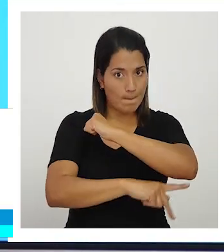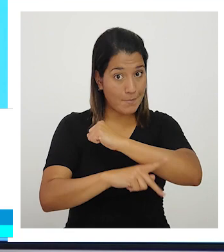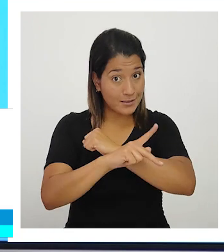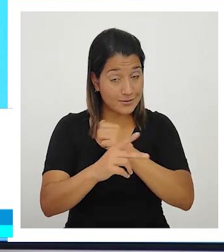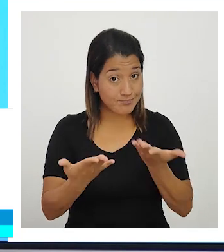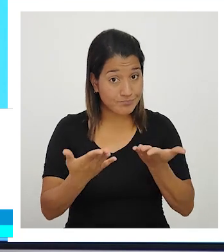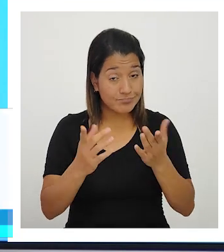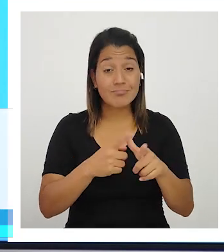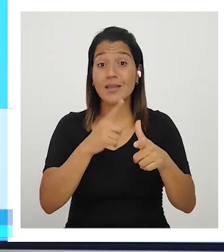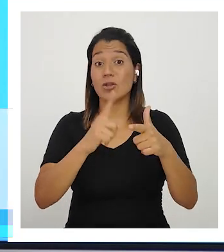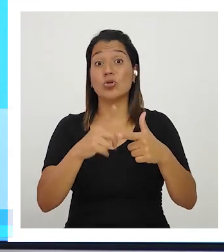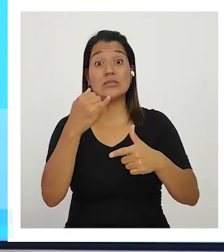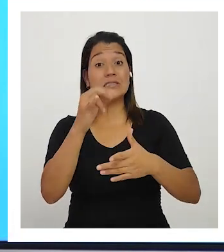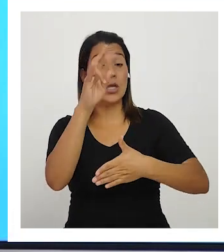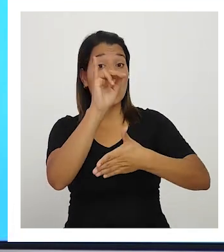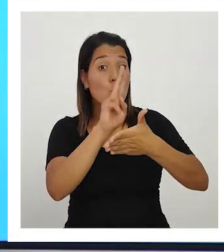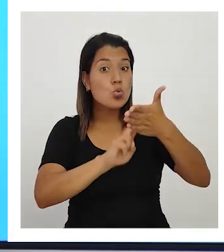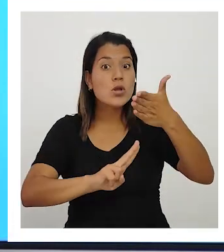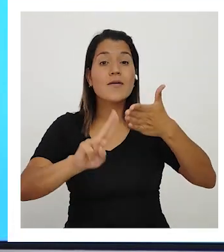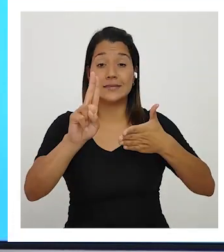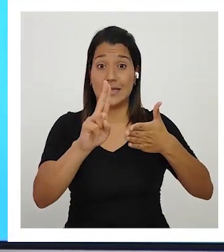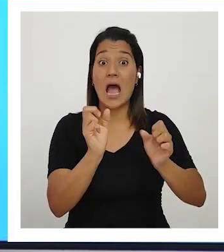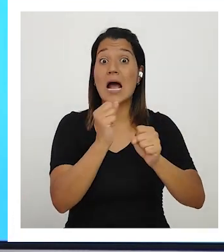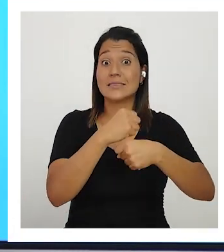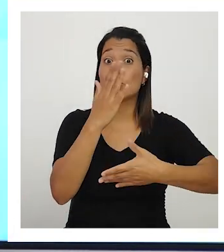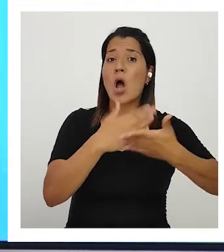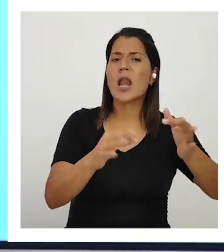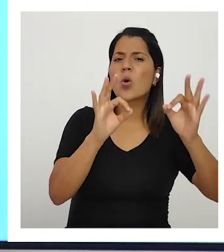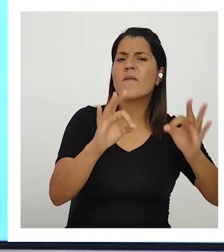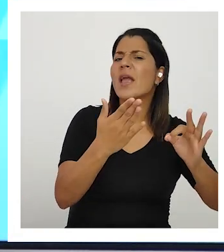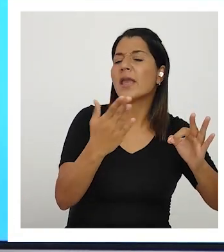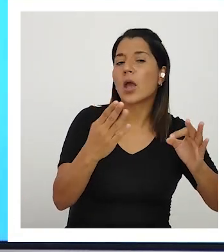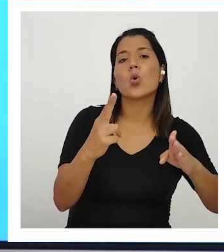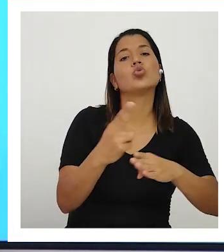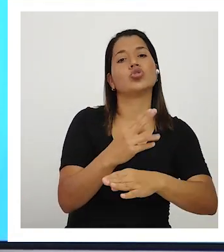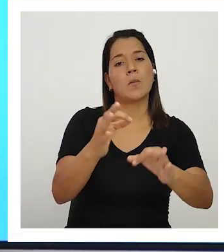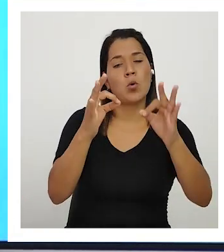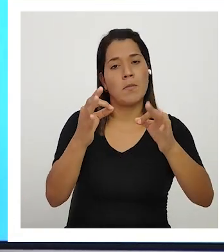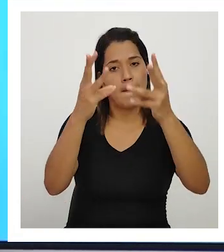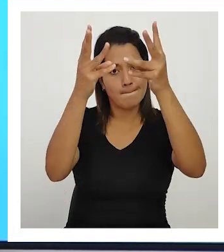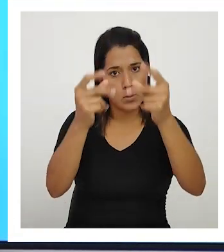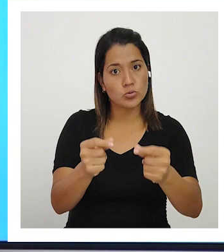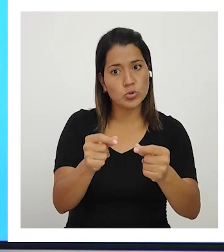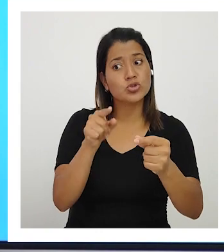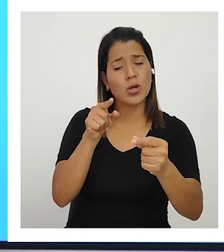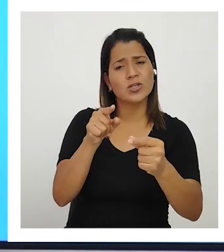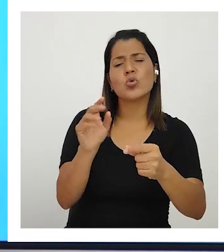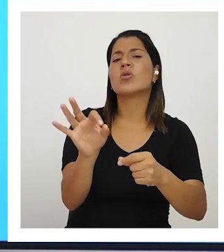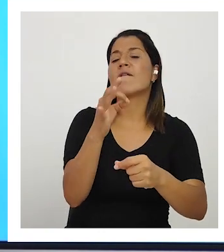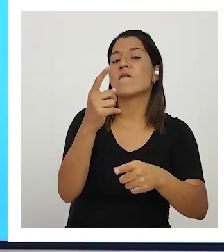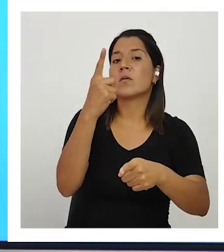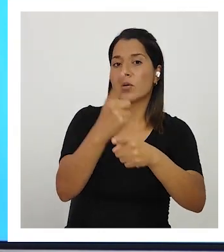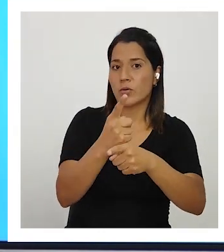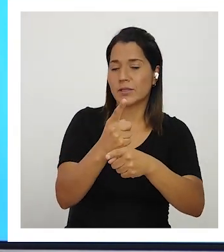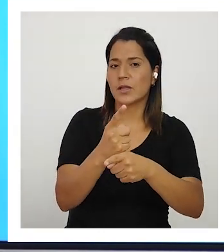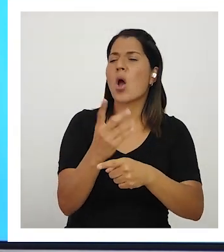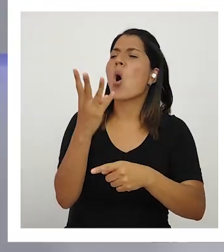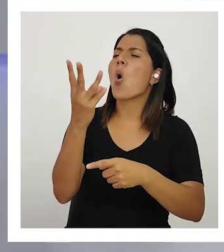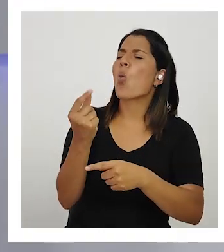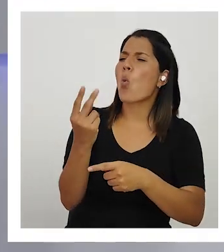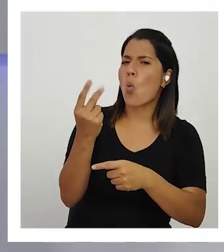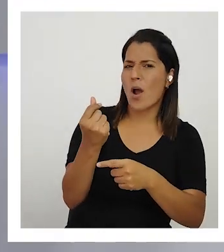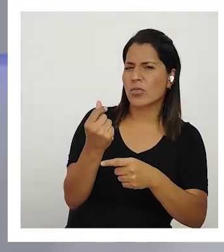las universidades de algo hacemos, es que hacemos un verdadero uso de los recursos de una manera apropiada. ¿Cuánto se invierte en